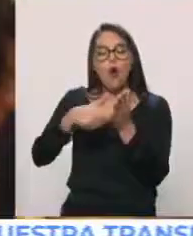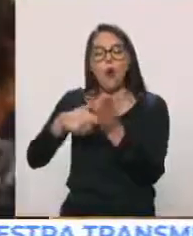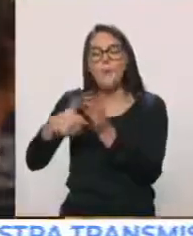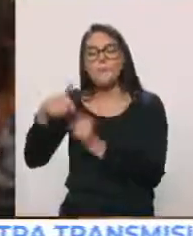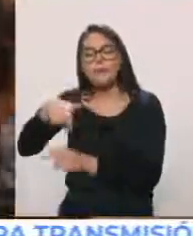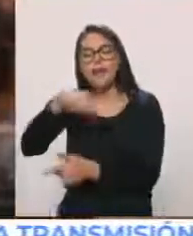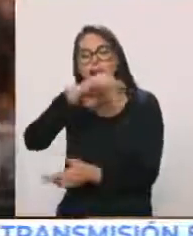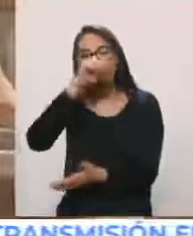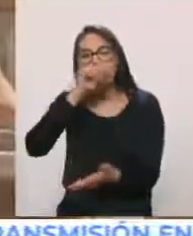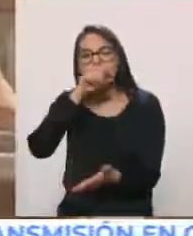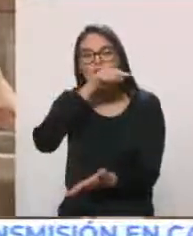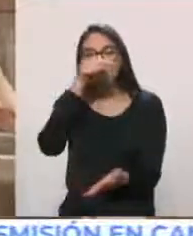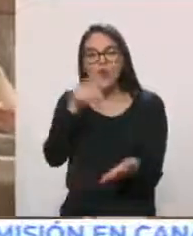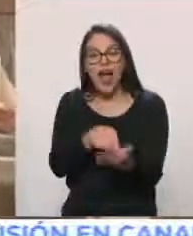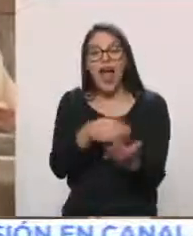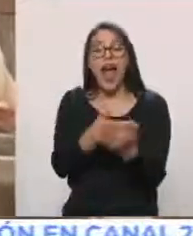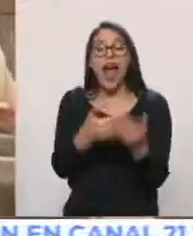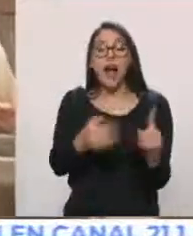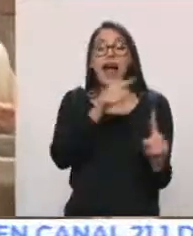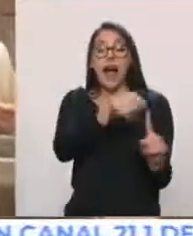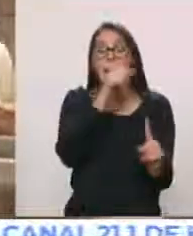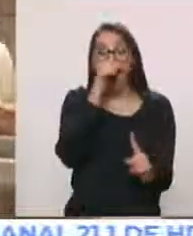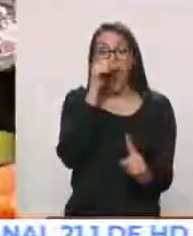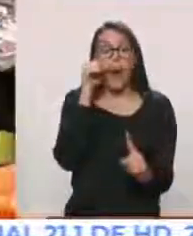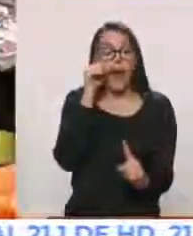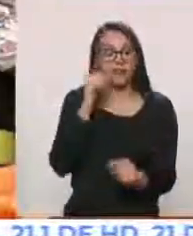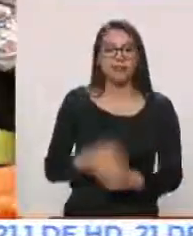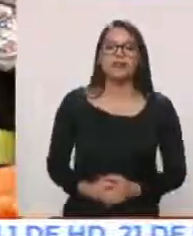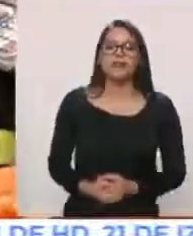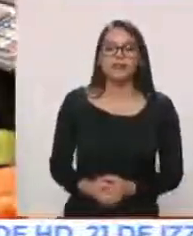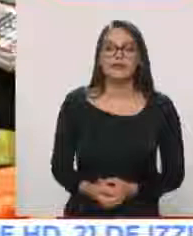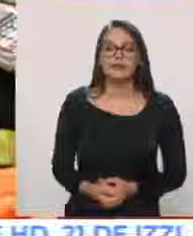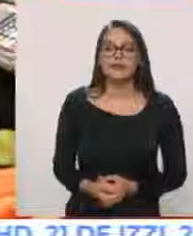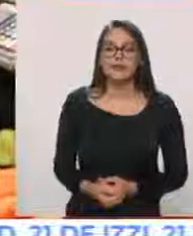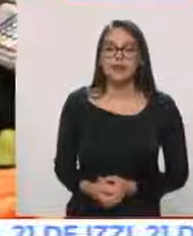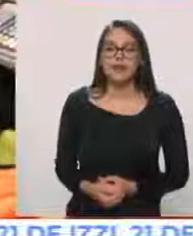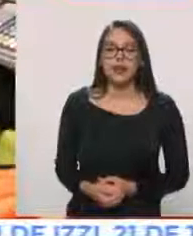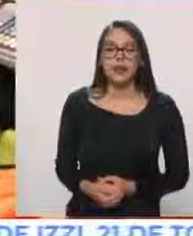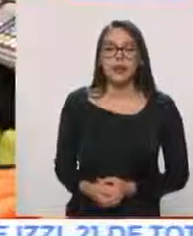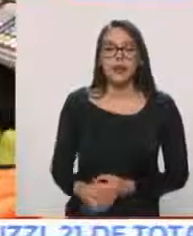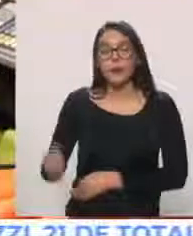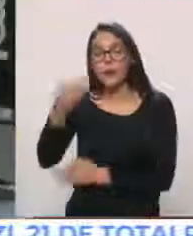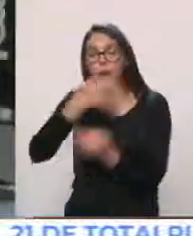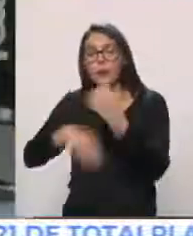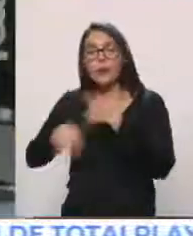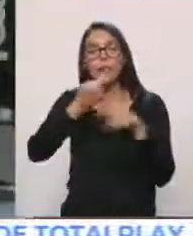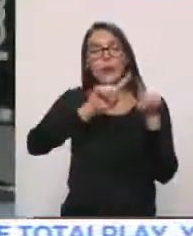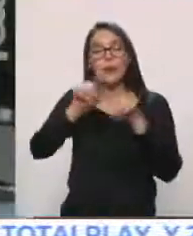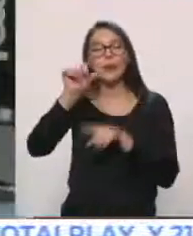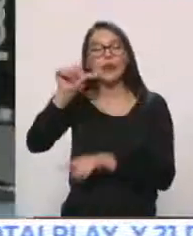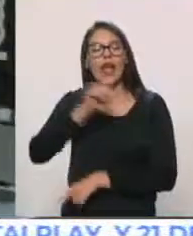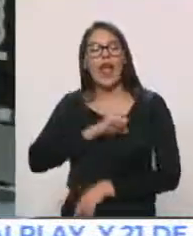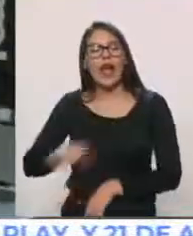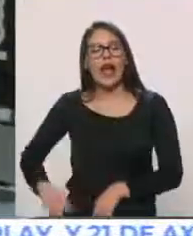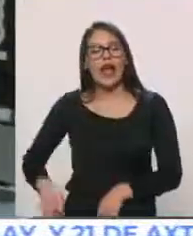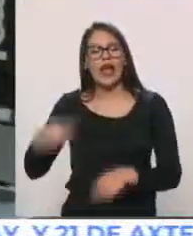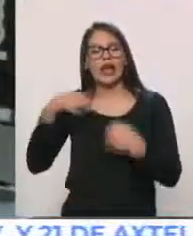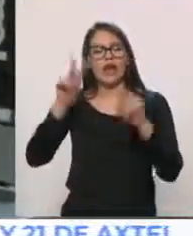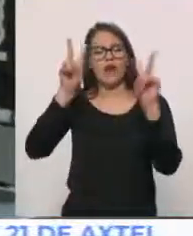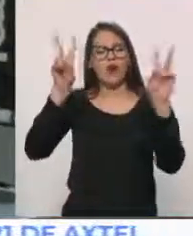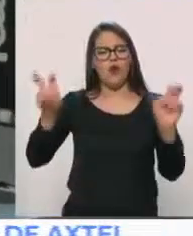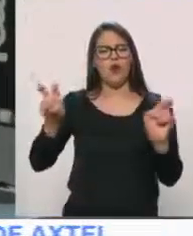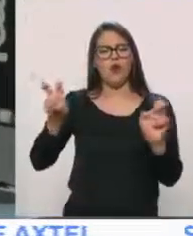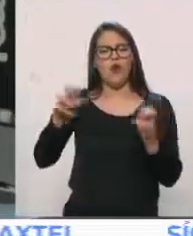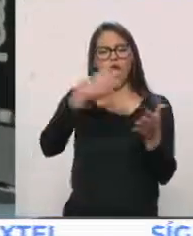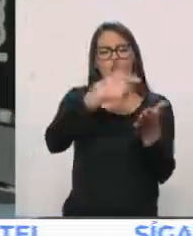En la Ciudad de México, las 16 alcaldías se han sumado a la iniciativa Consume Local. Se trata de una propuesta que, ante la